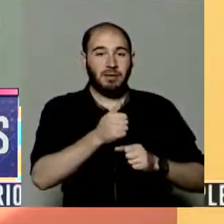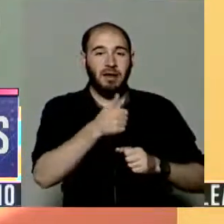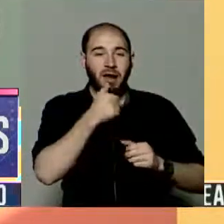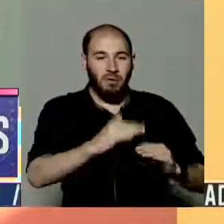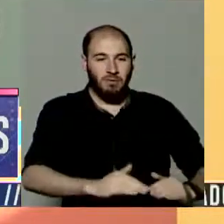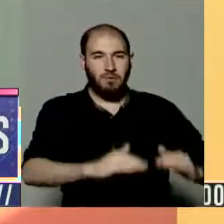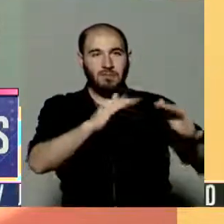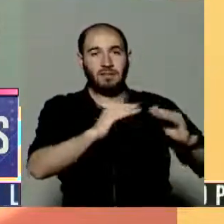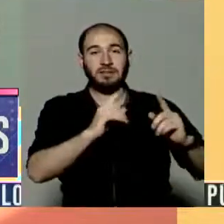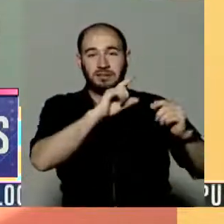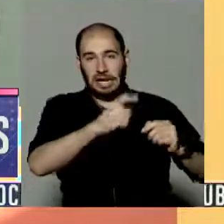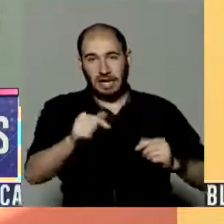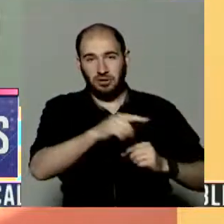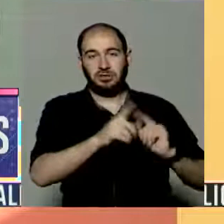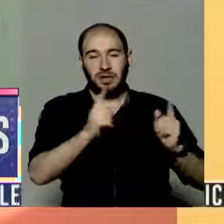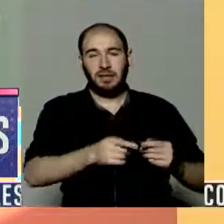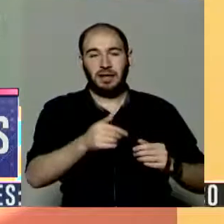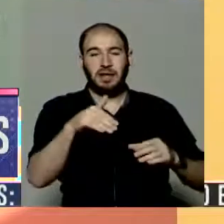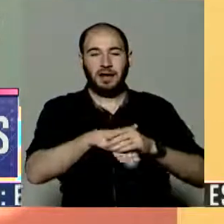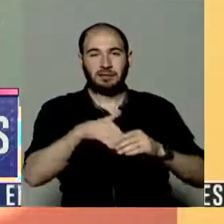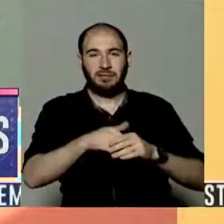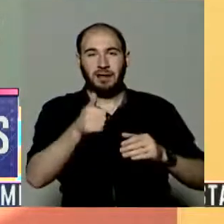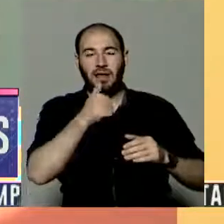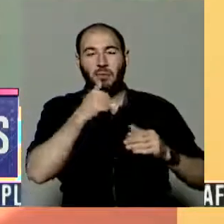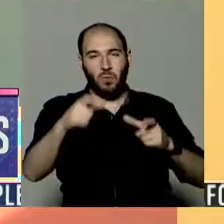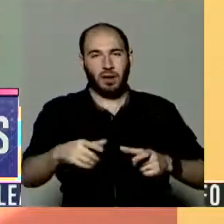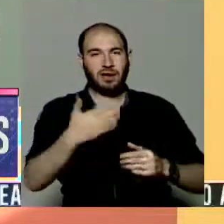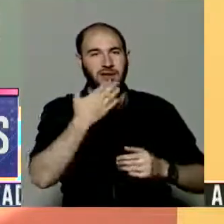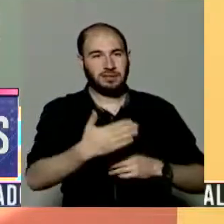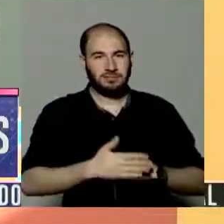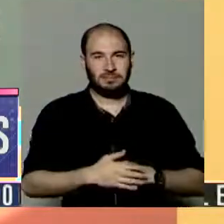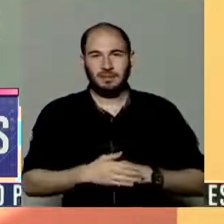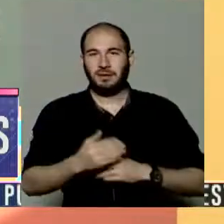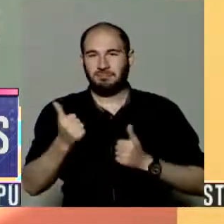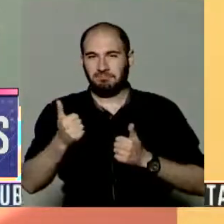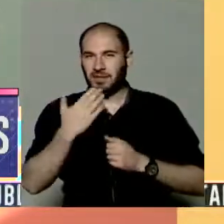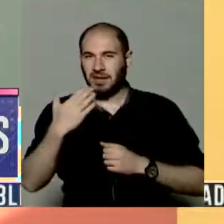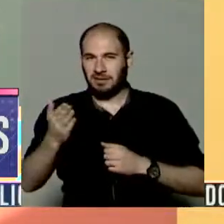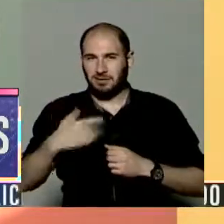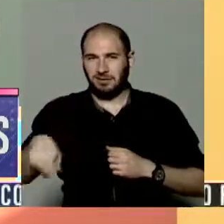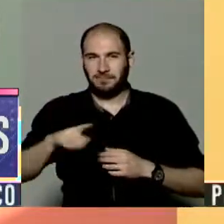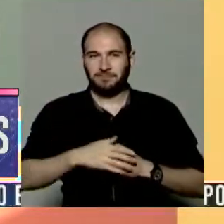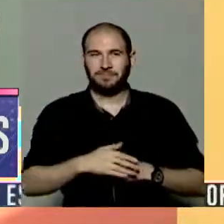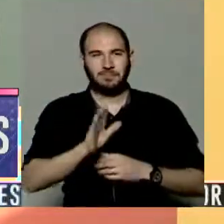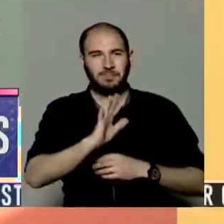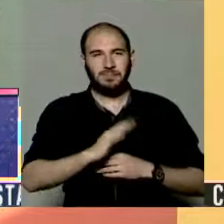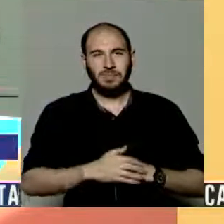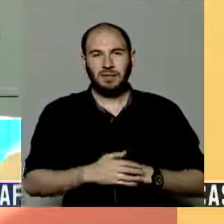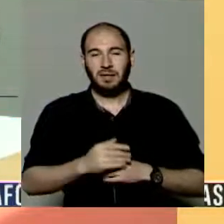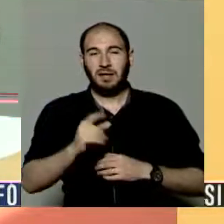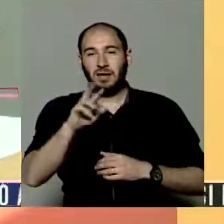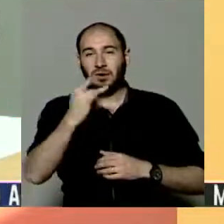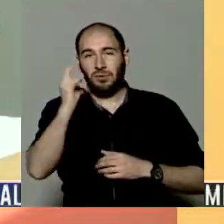del río y además también la situación de la reserva del dique Potrerillos. Muchísimas gracias. Muy bien, gracias a ustedes. Hasta luego.